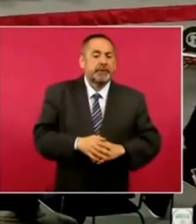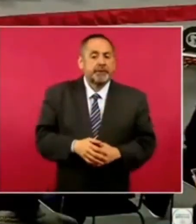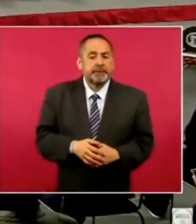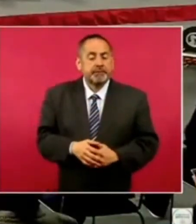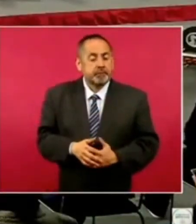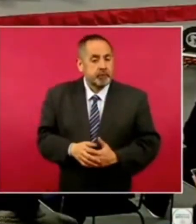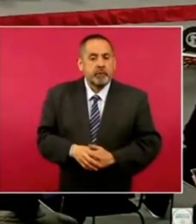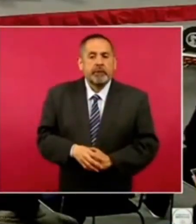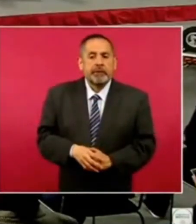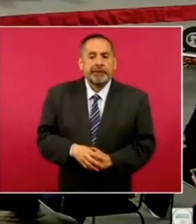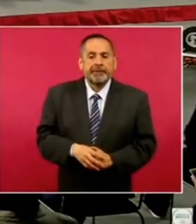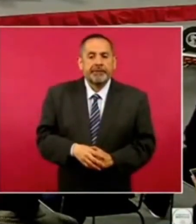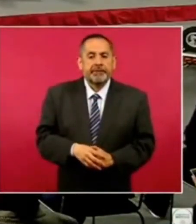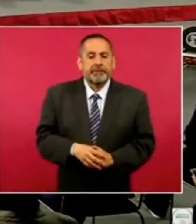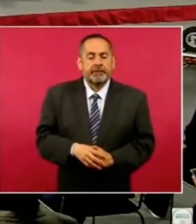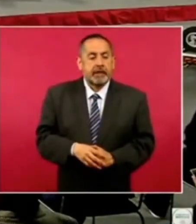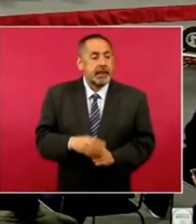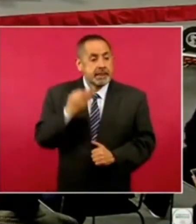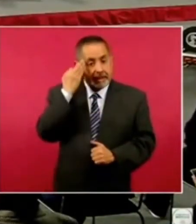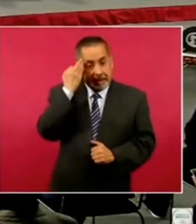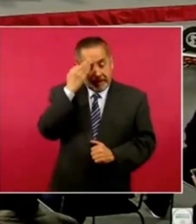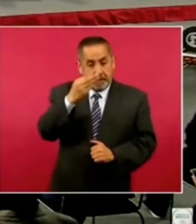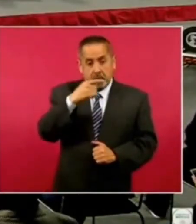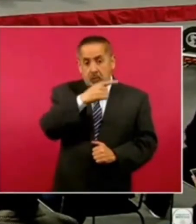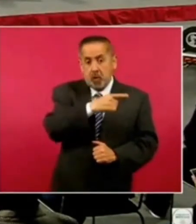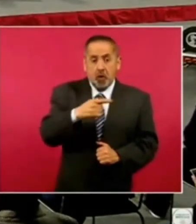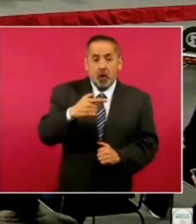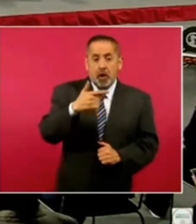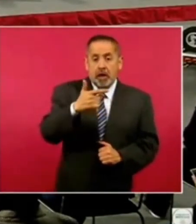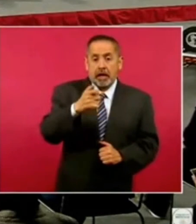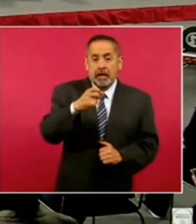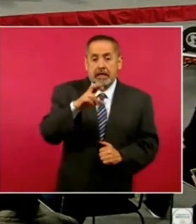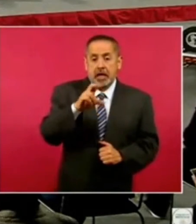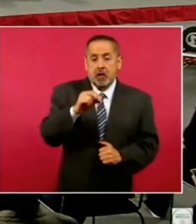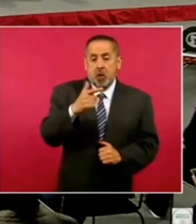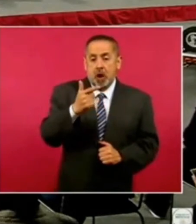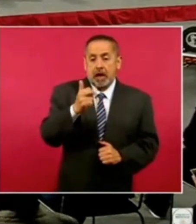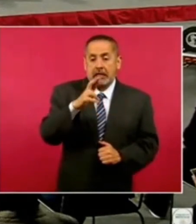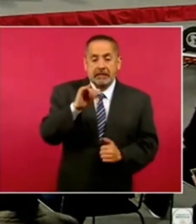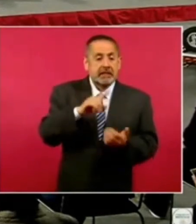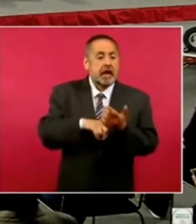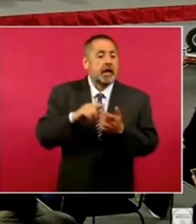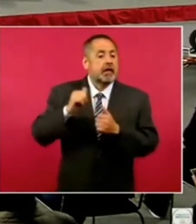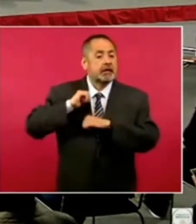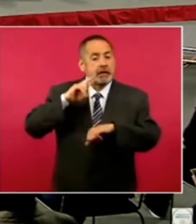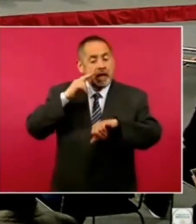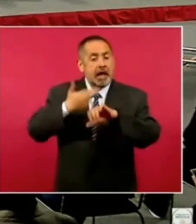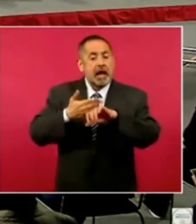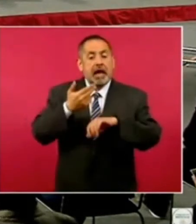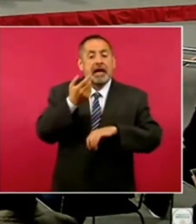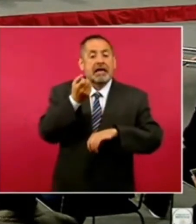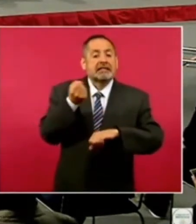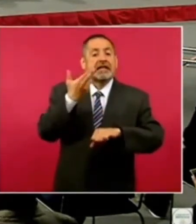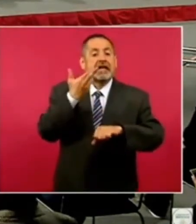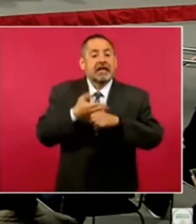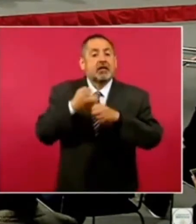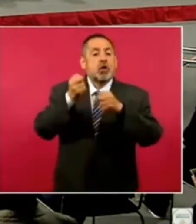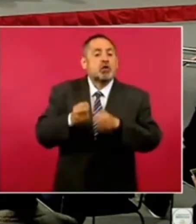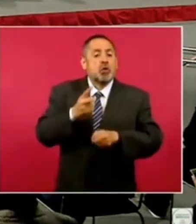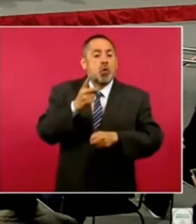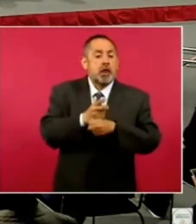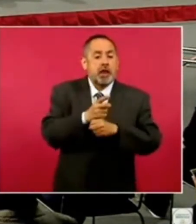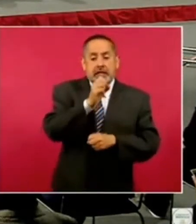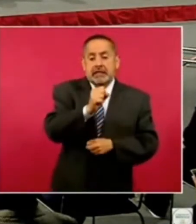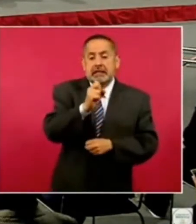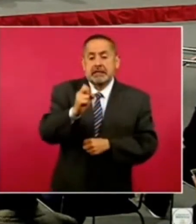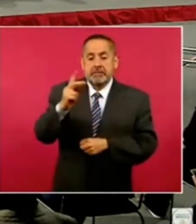tiempo que Genaro García Luna ejerció su cargo como secretario de Seguridad Pública del gobierno federal